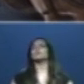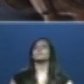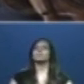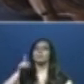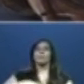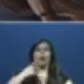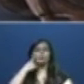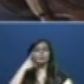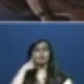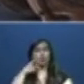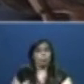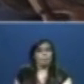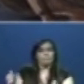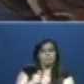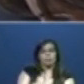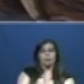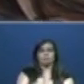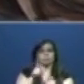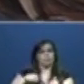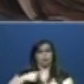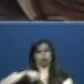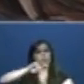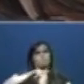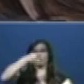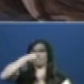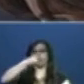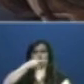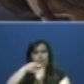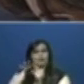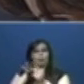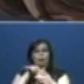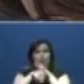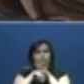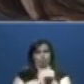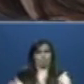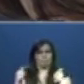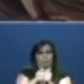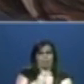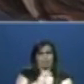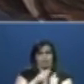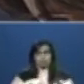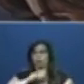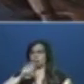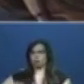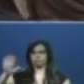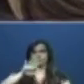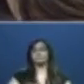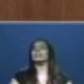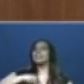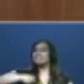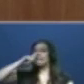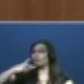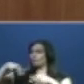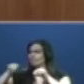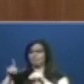dependencia mantienen también nuestra primera posición en la gestión de la misma antes de finalizar 2013 se